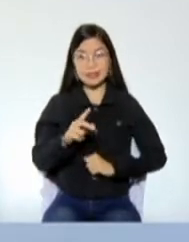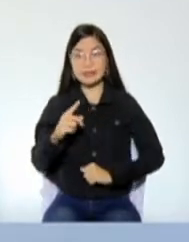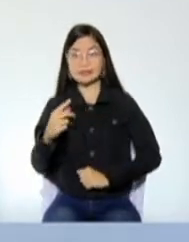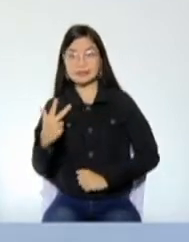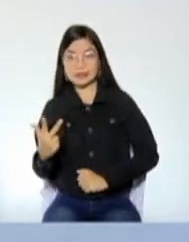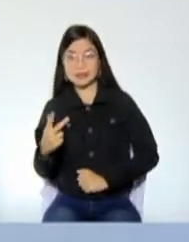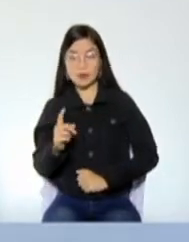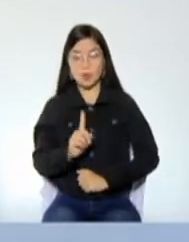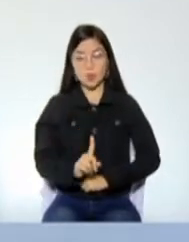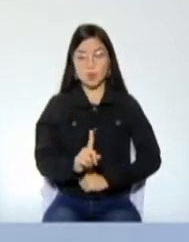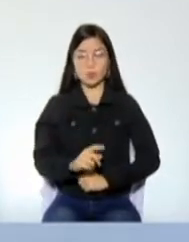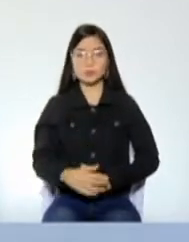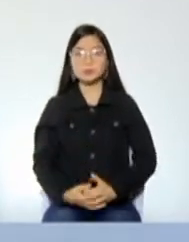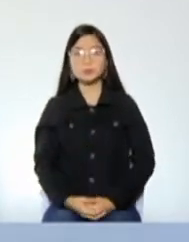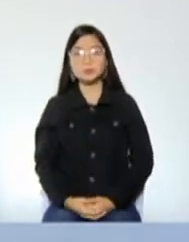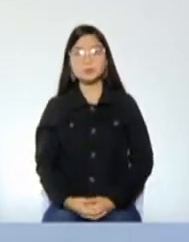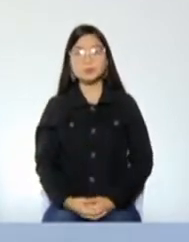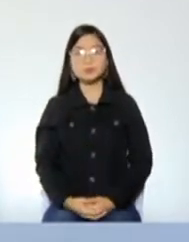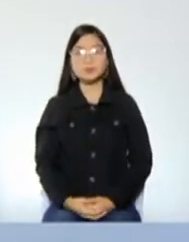y 3 a 1.